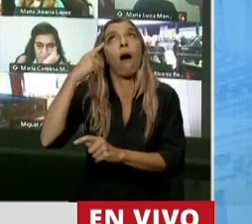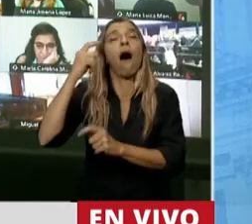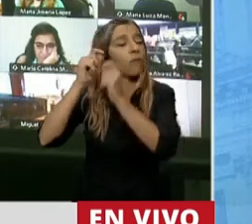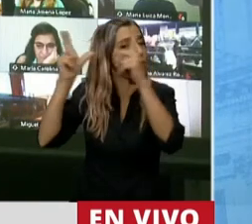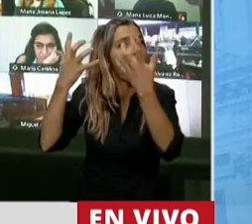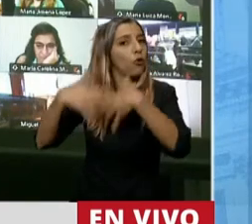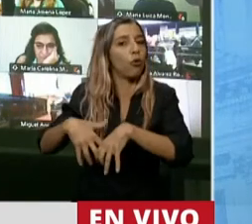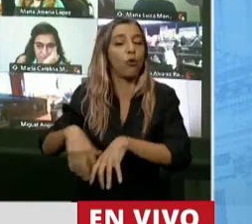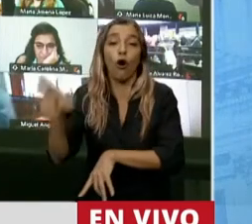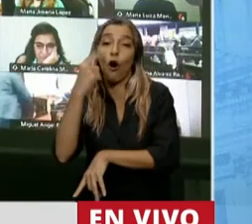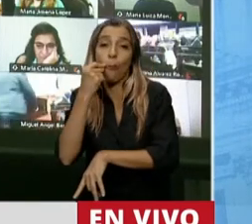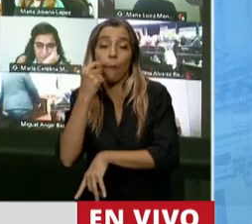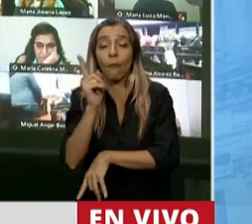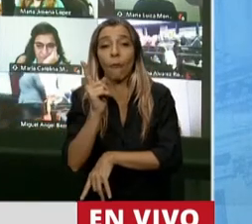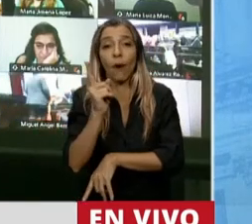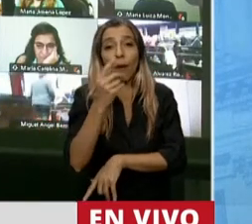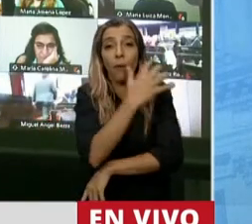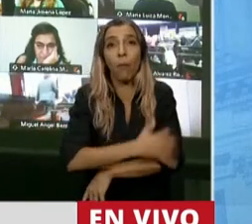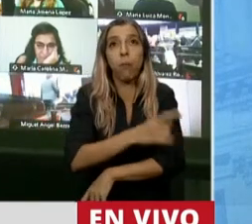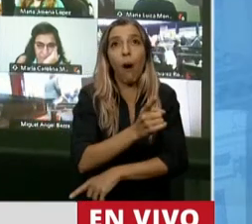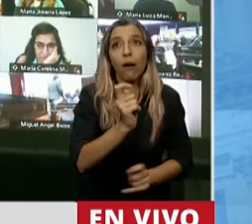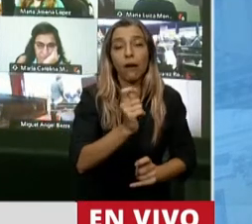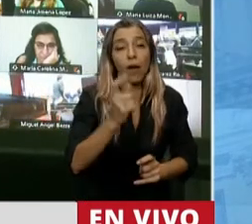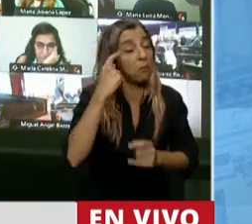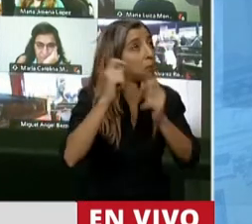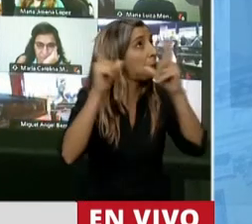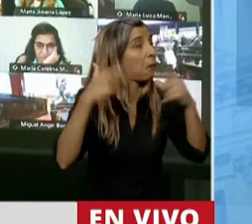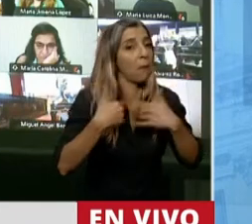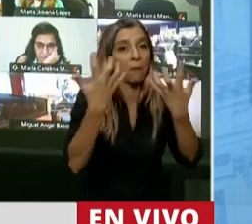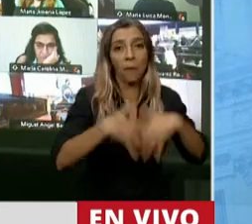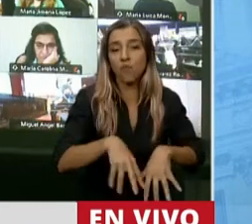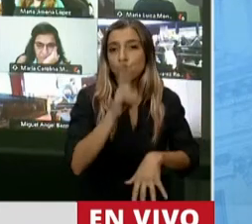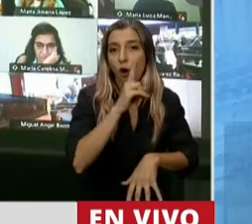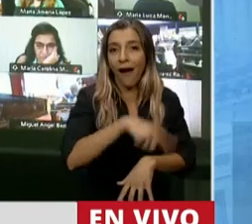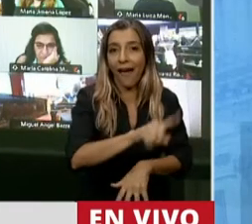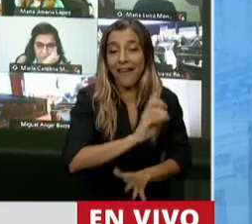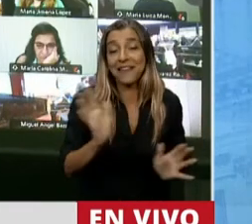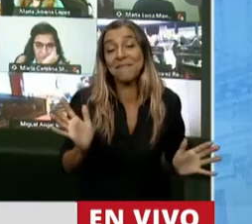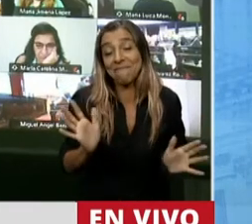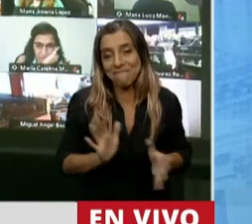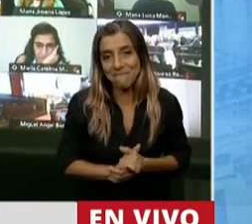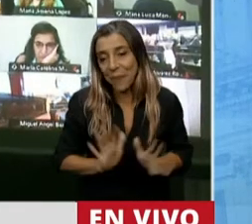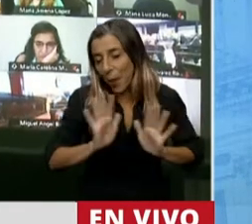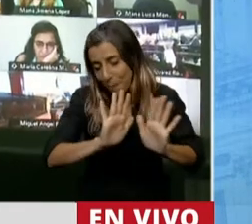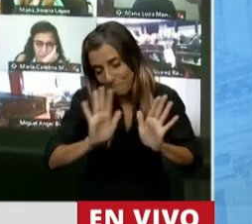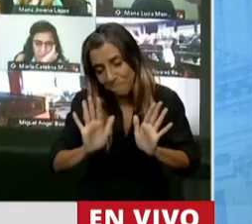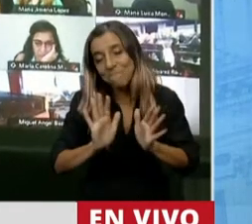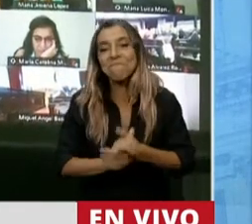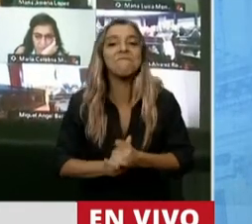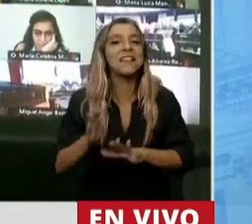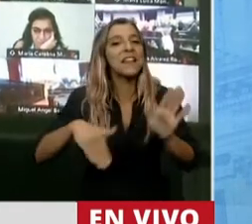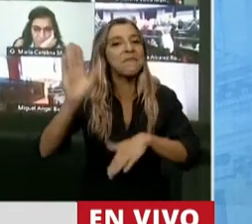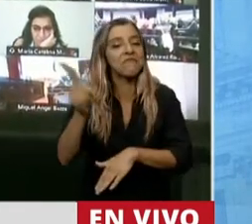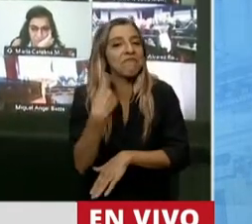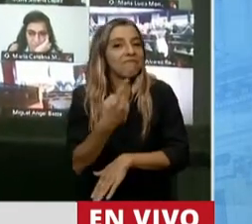Este diagnóstico se debe abordar, porque en el diagnóstico coincidimos, la mayoría coincidimos, seguramente vamos a repetir todos